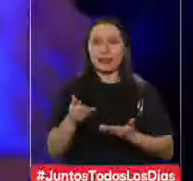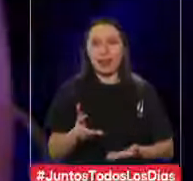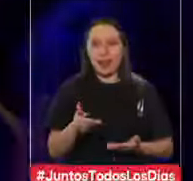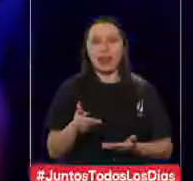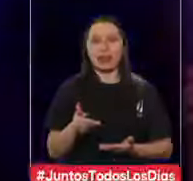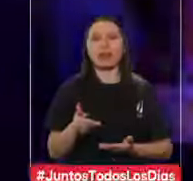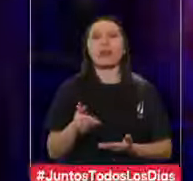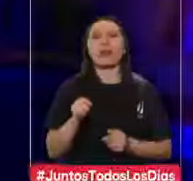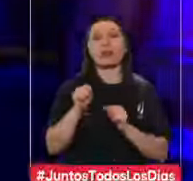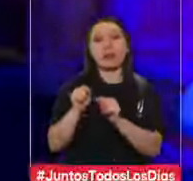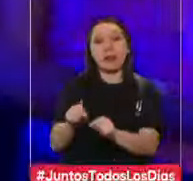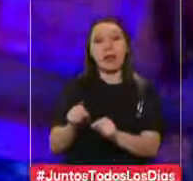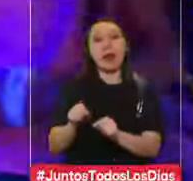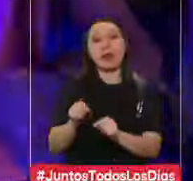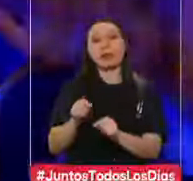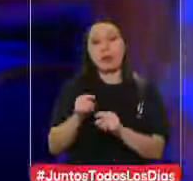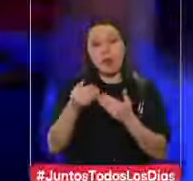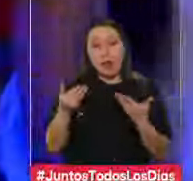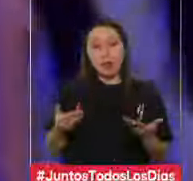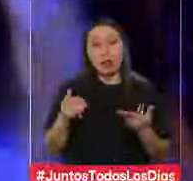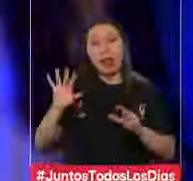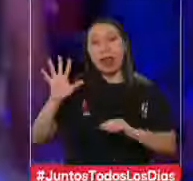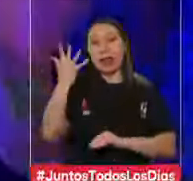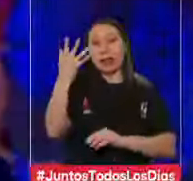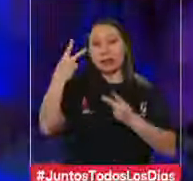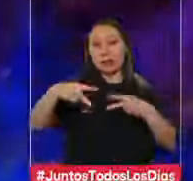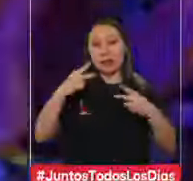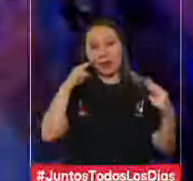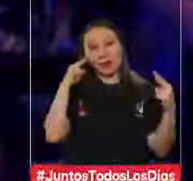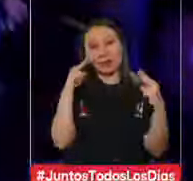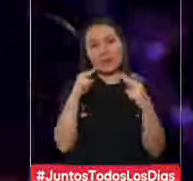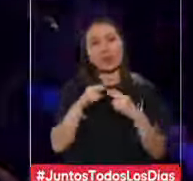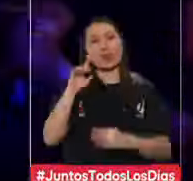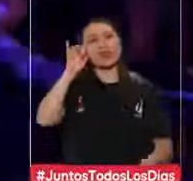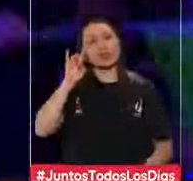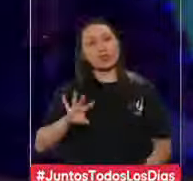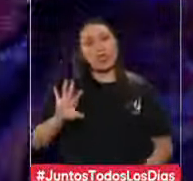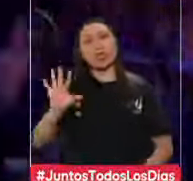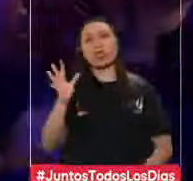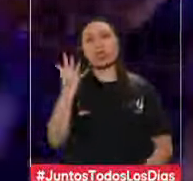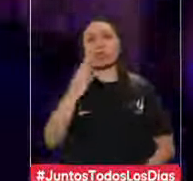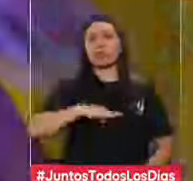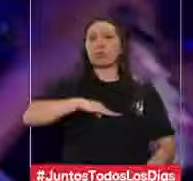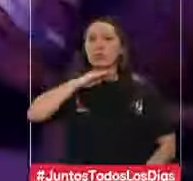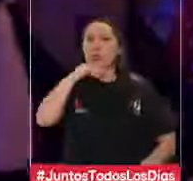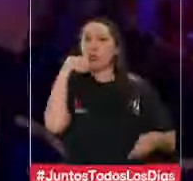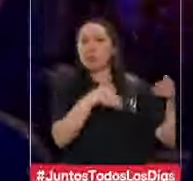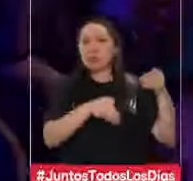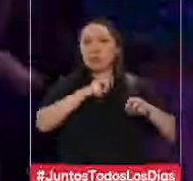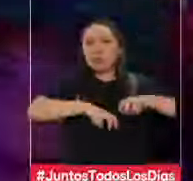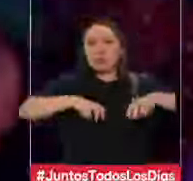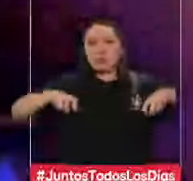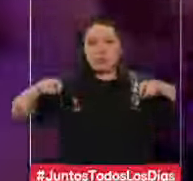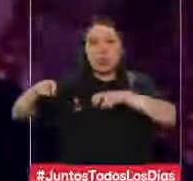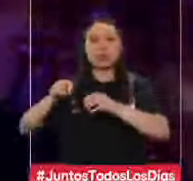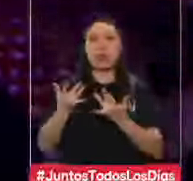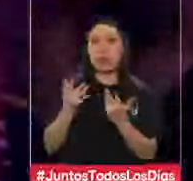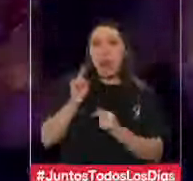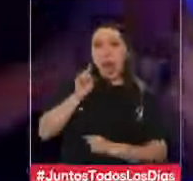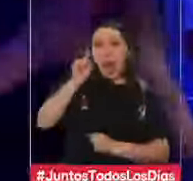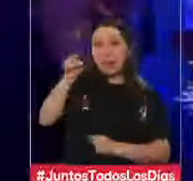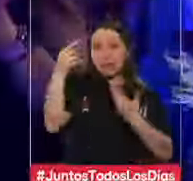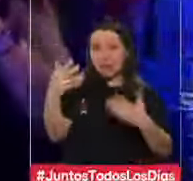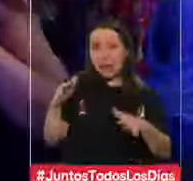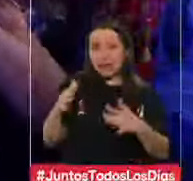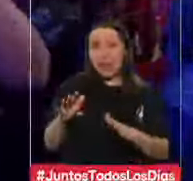estar conectados con nosotros desde la Quinta Vergara. Yo sé que la Quinta Vergara está repleta, la gente está esperando. Sí, nos están esperando allá,